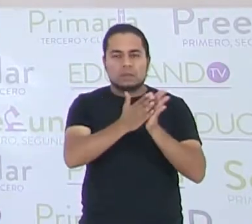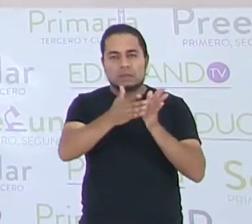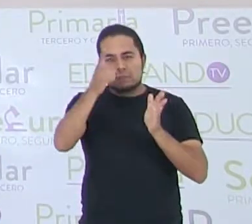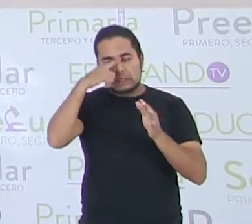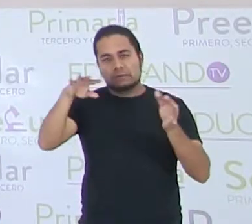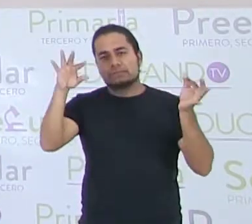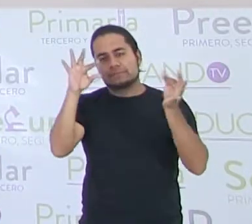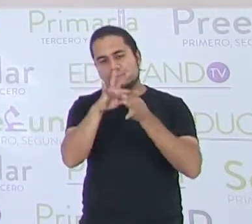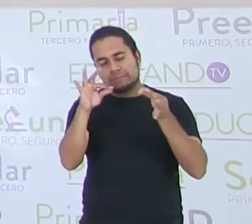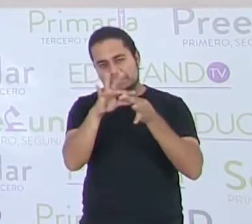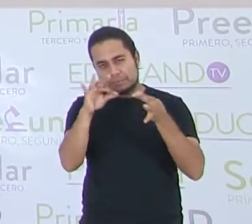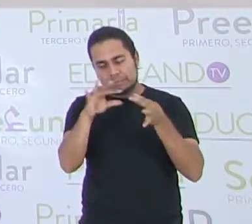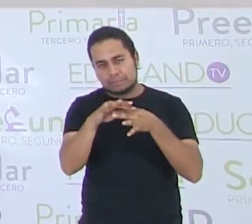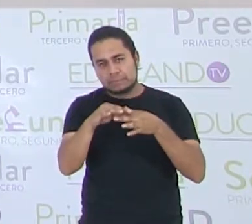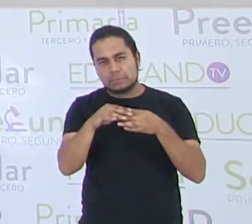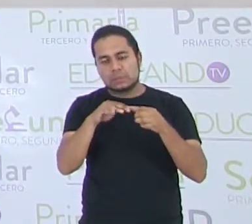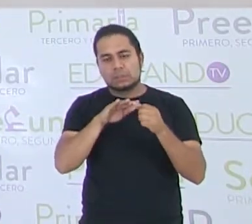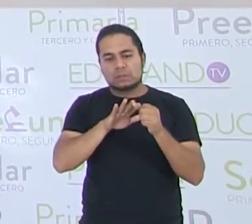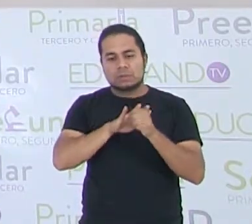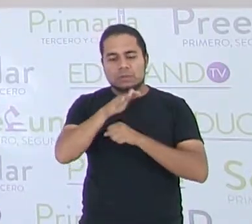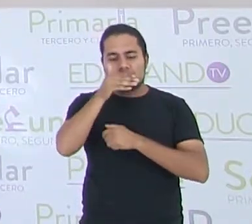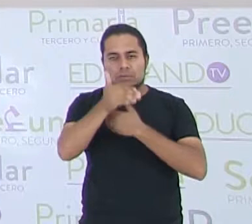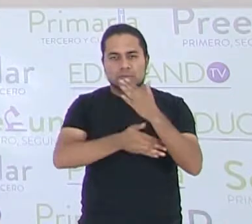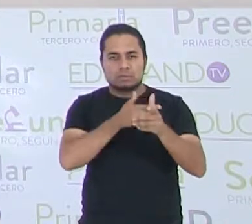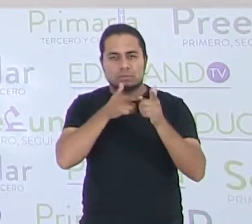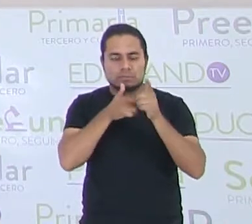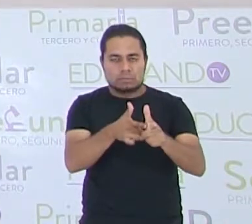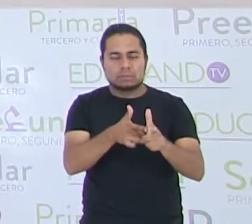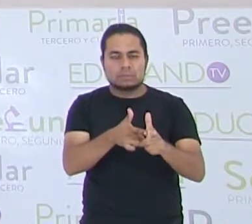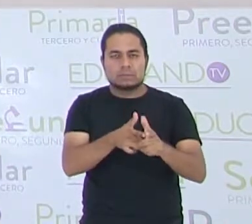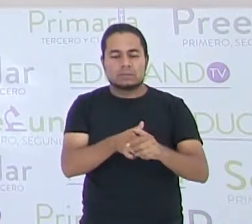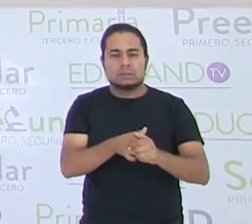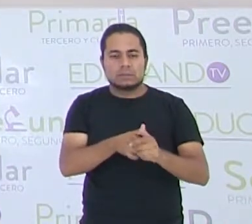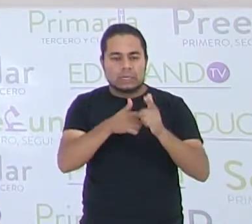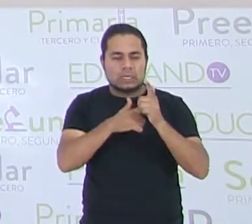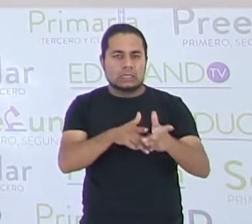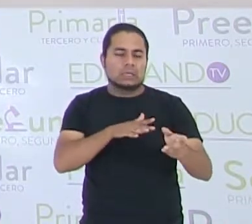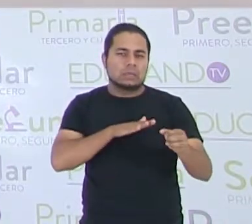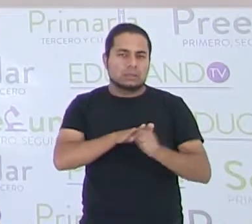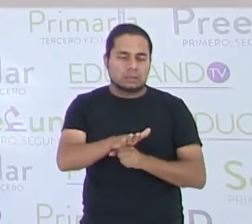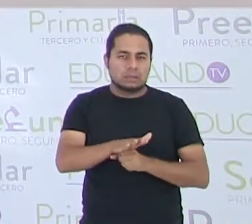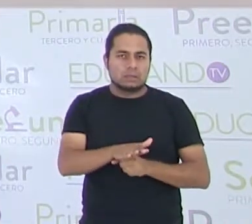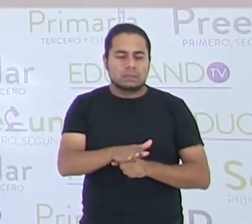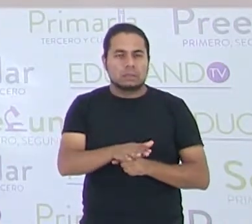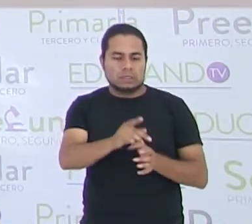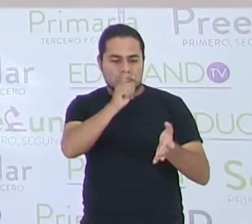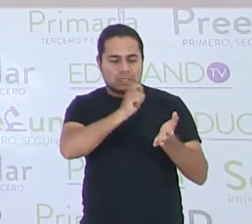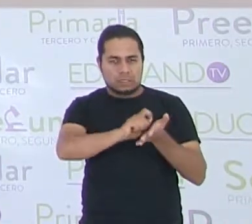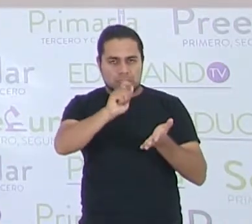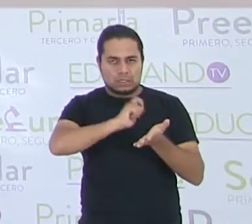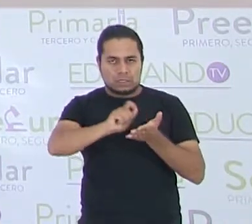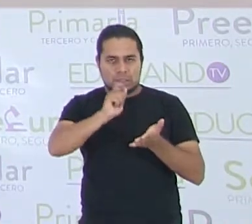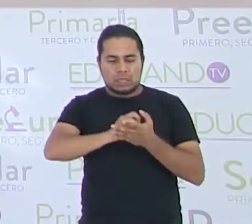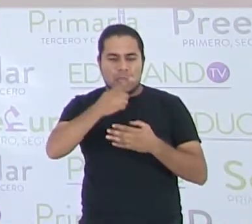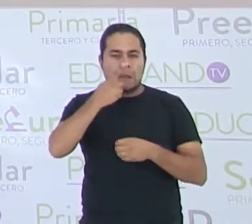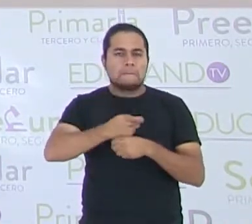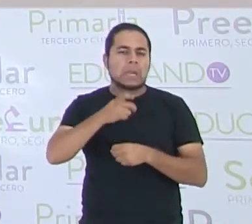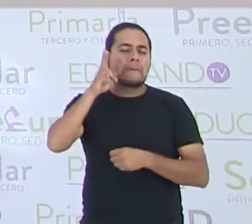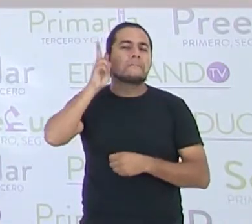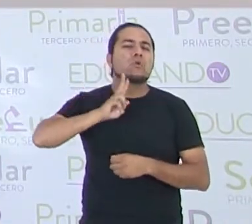relato. ¿Cuál es el paso que sigue? El paso que sigue es escribir mi primer